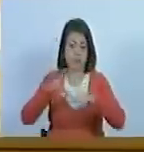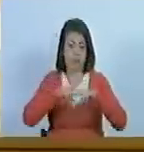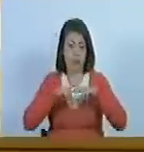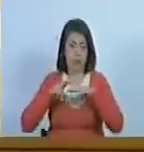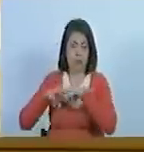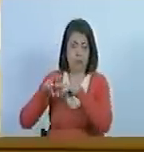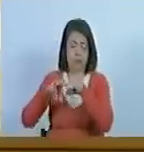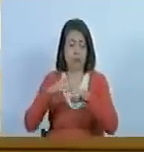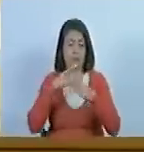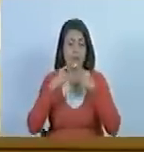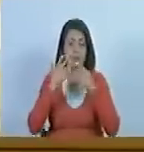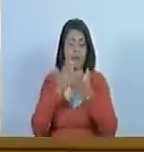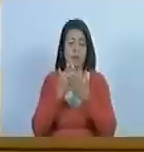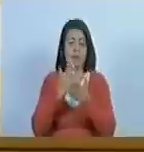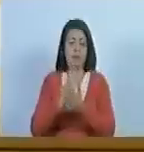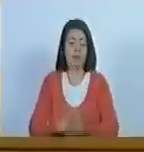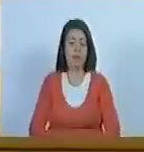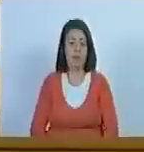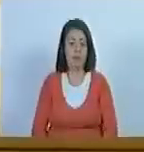de siempre, ¿ves?